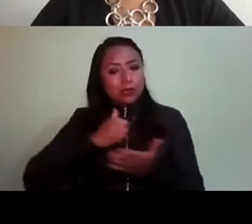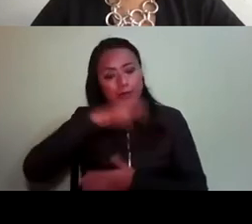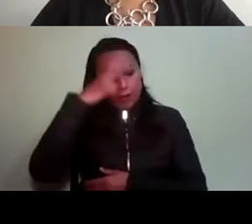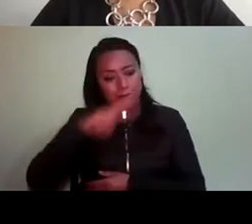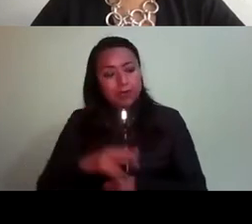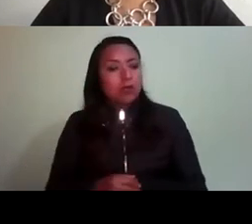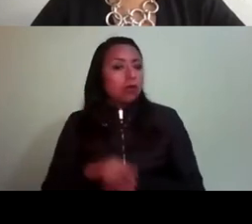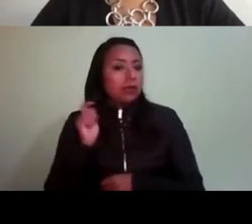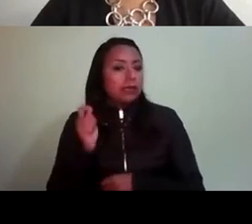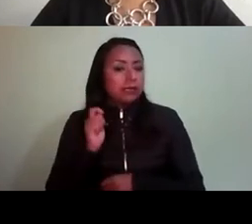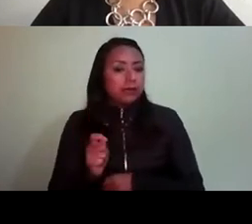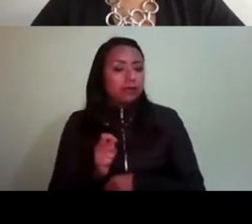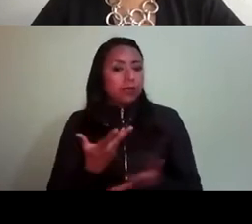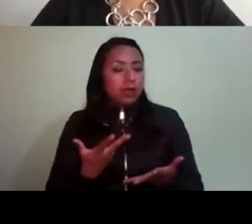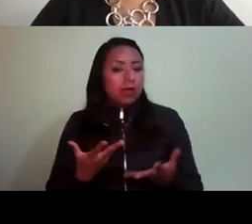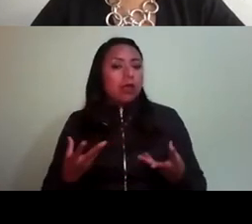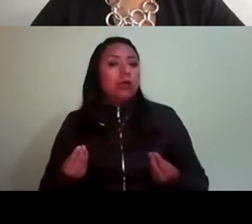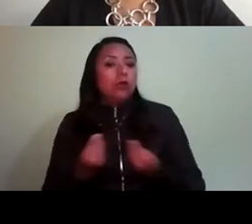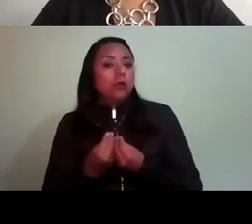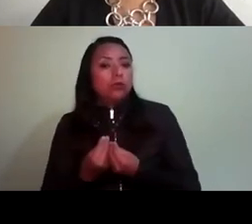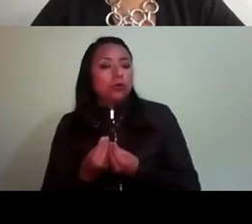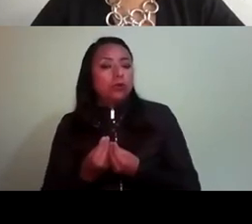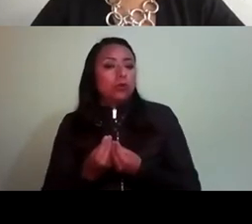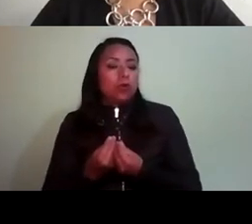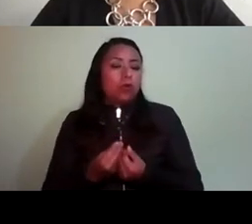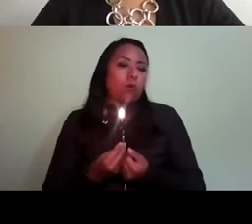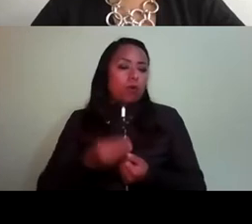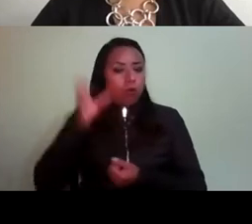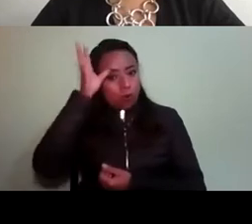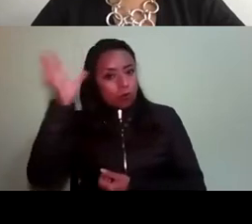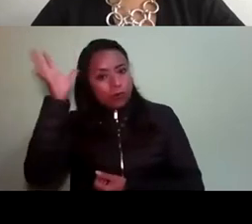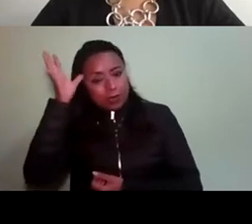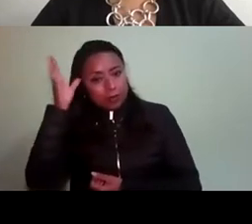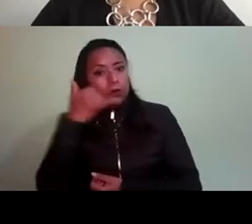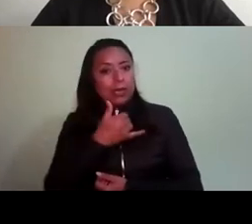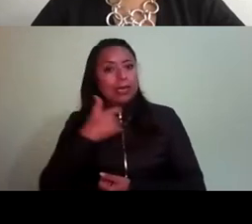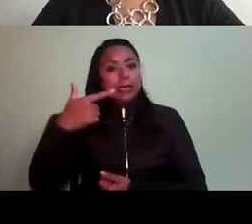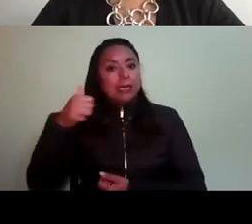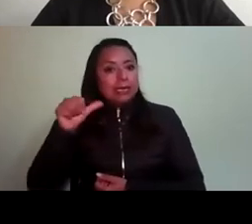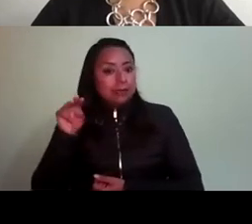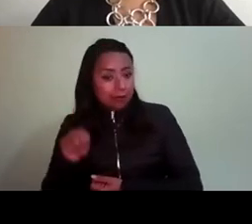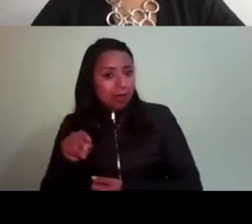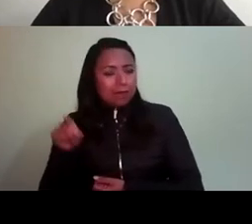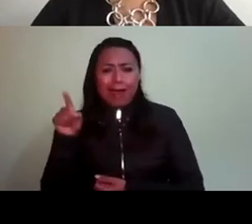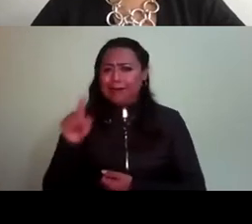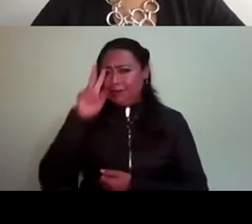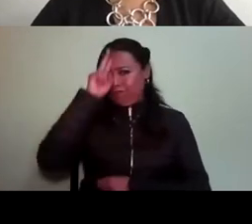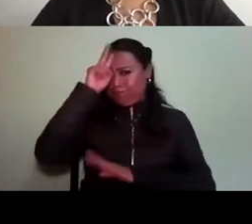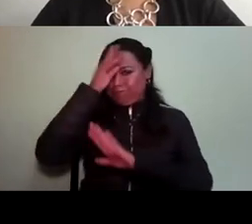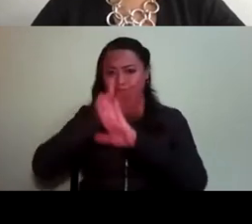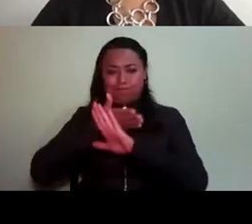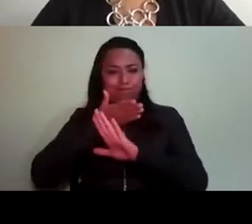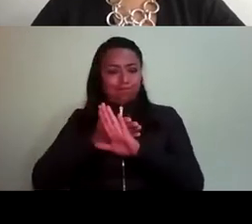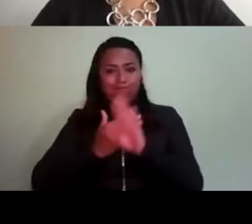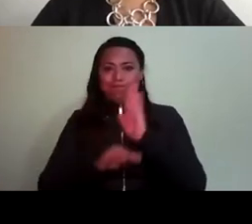junto con Cuauhtémoc y junto con GAM. Son alcaldías en donde impera la violencia,